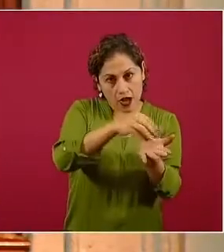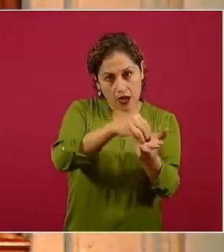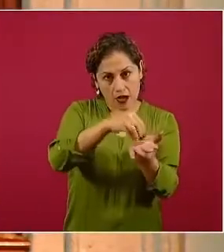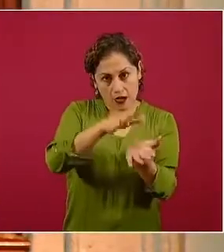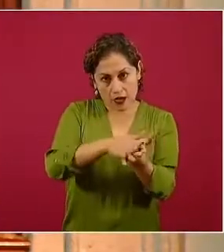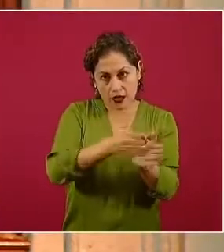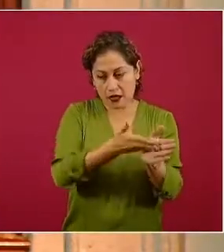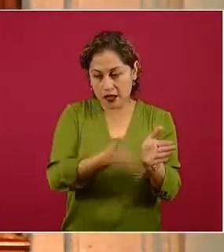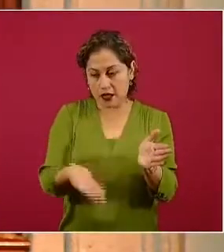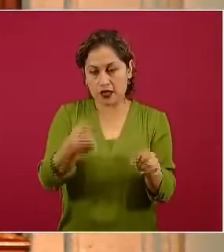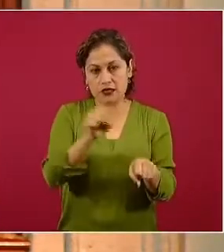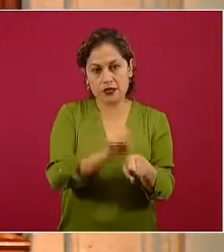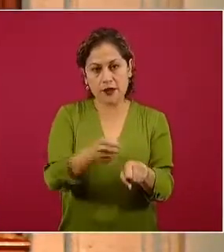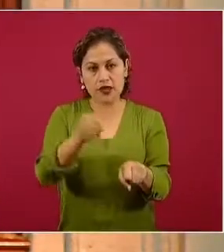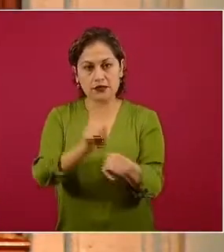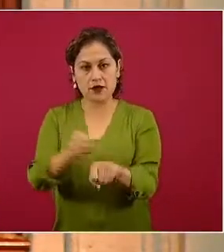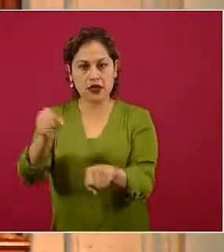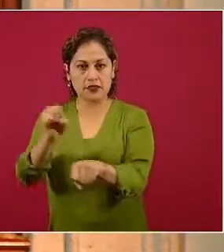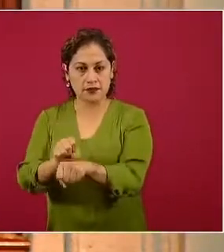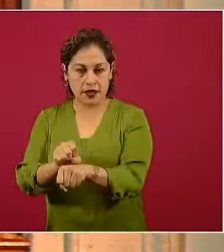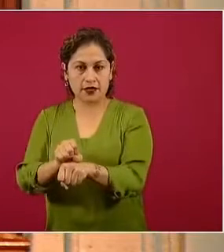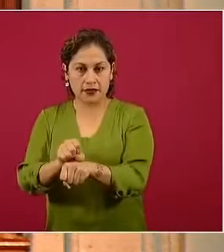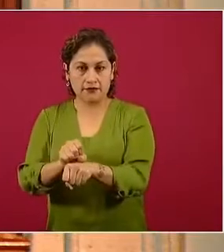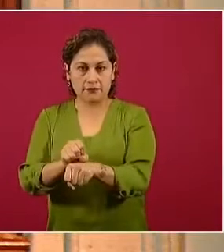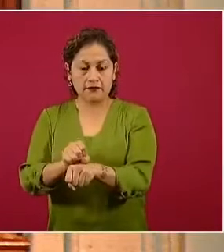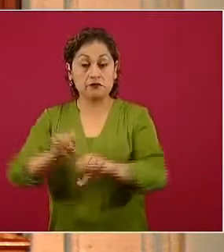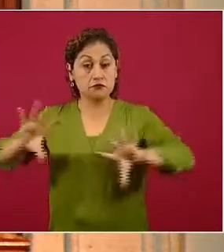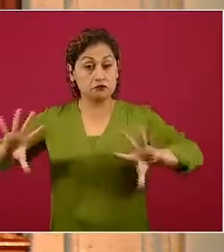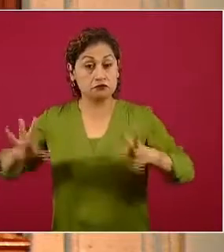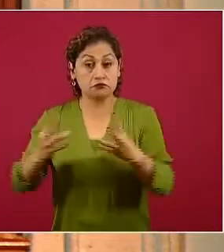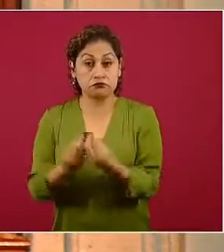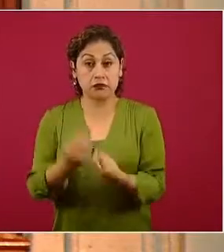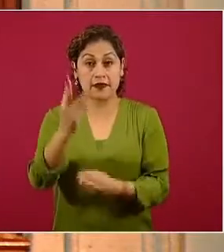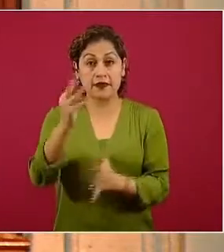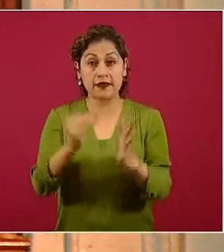semanas epidemiológicas estas más de